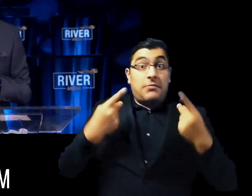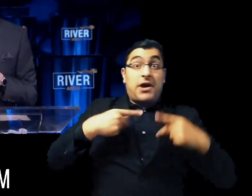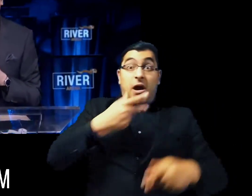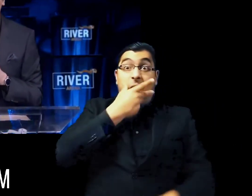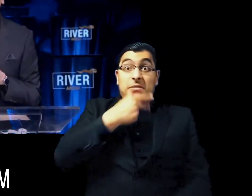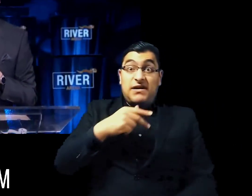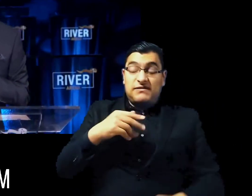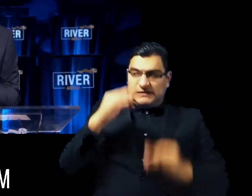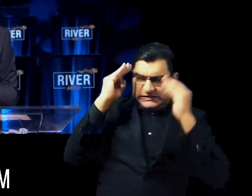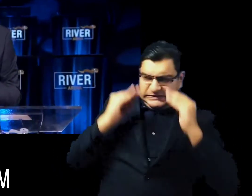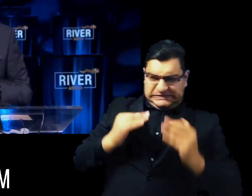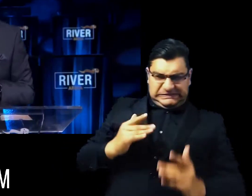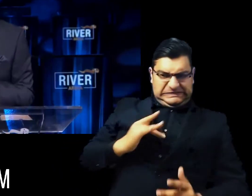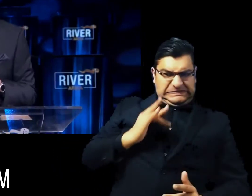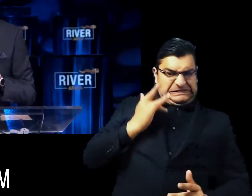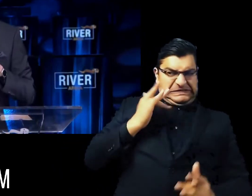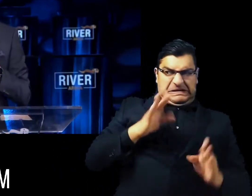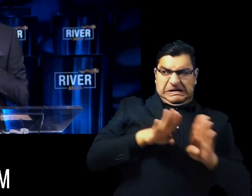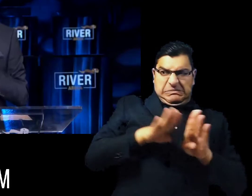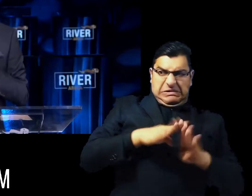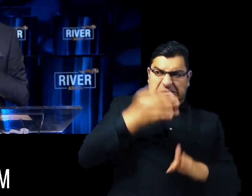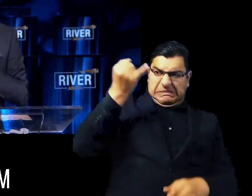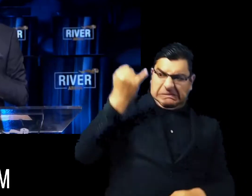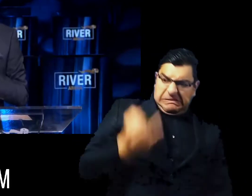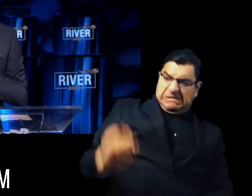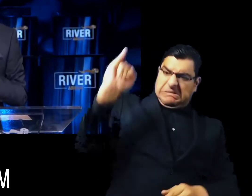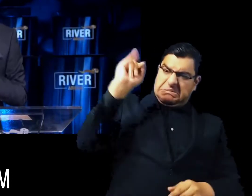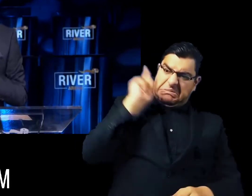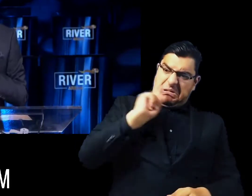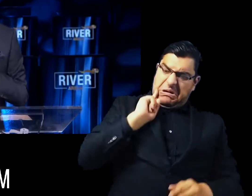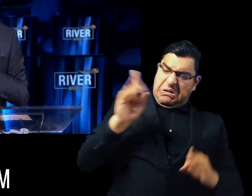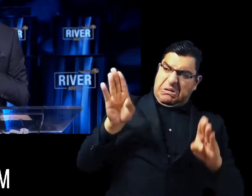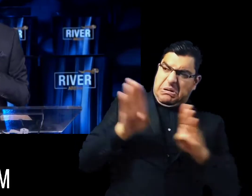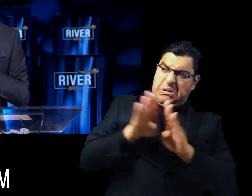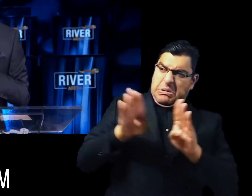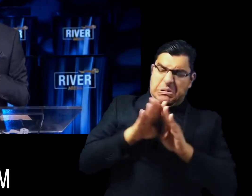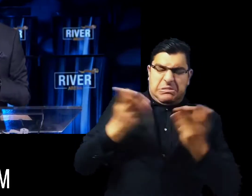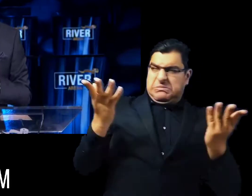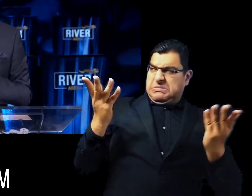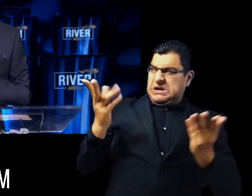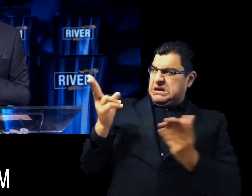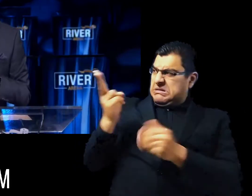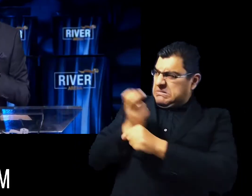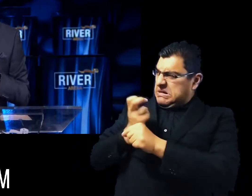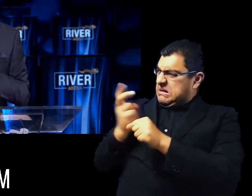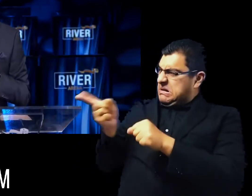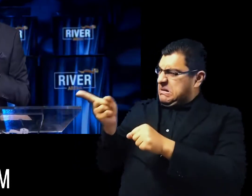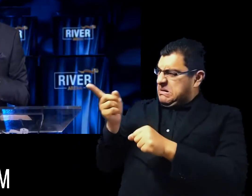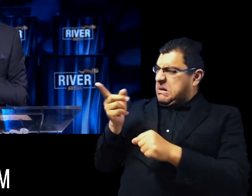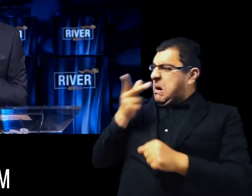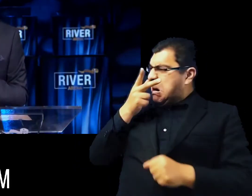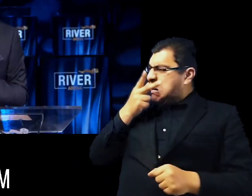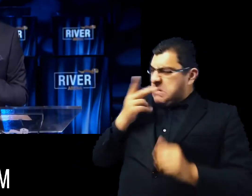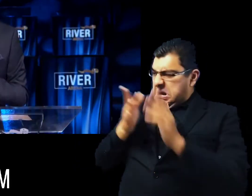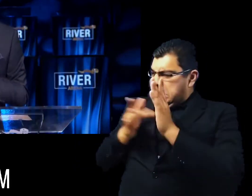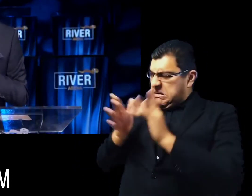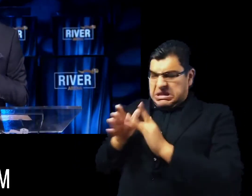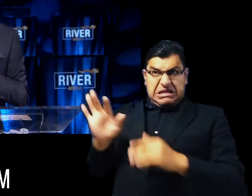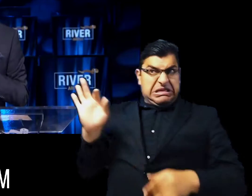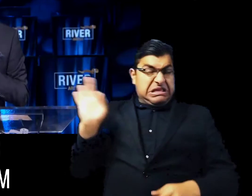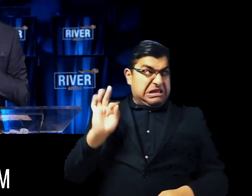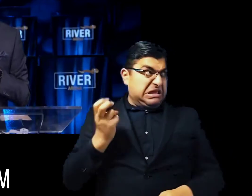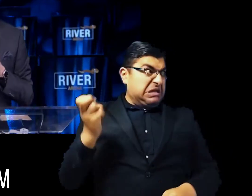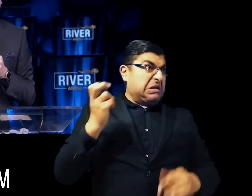nada extraordinario, sino algo ridículo, el fariseo que lo había invitado pensó, si este hombre fuera